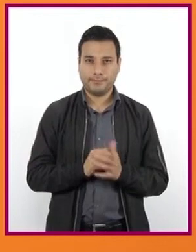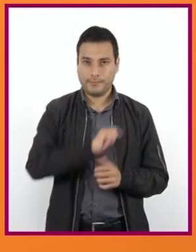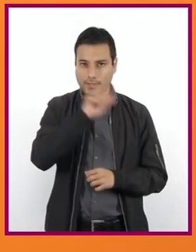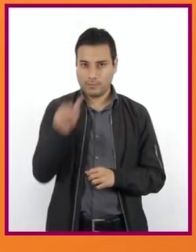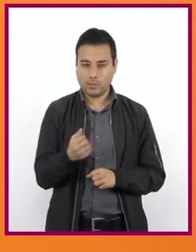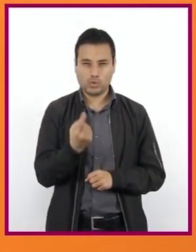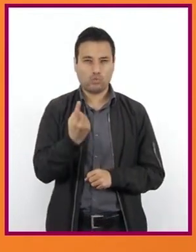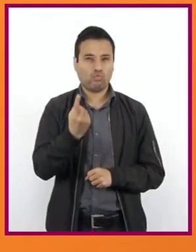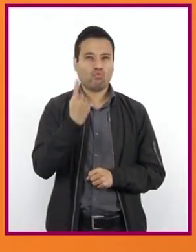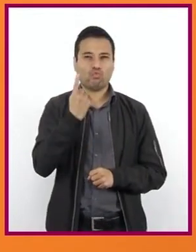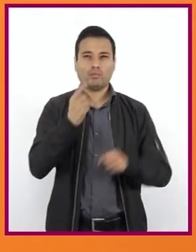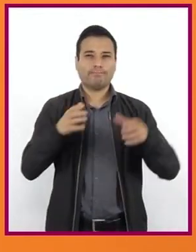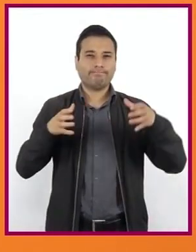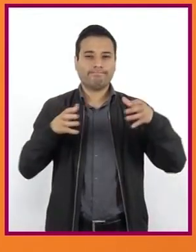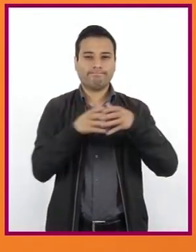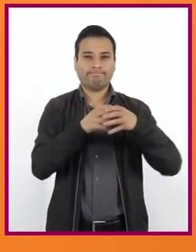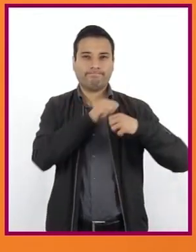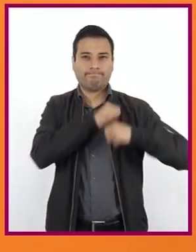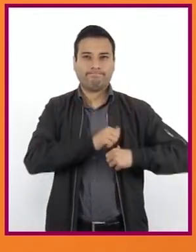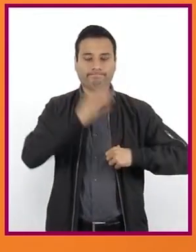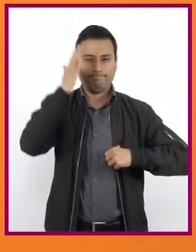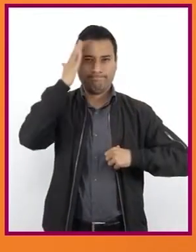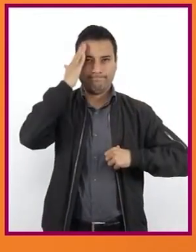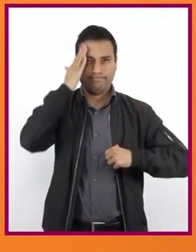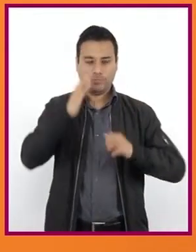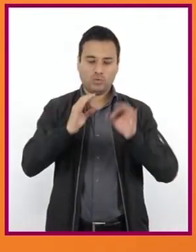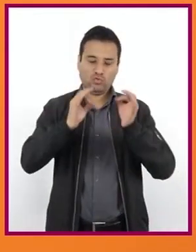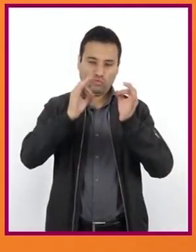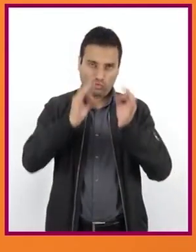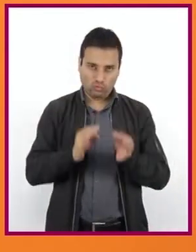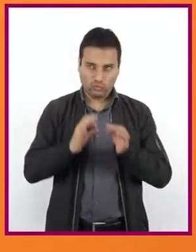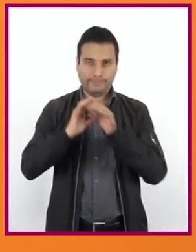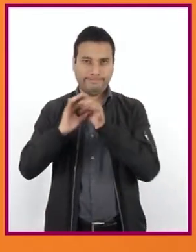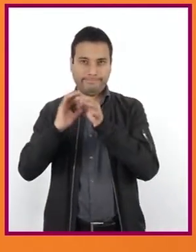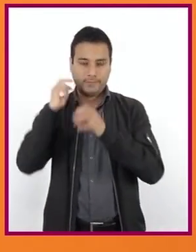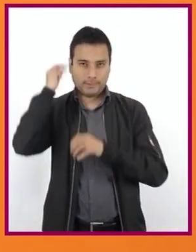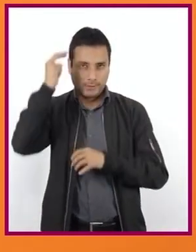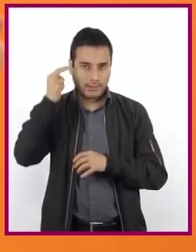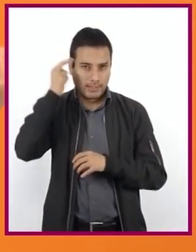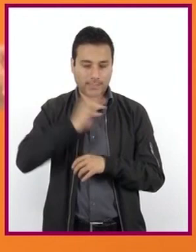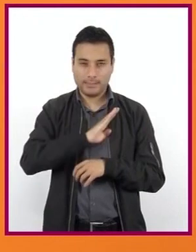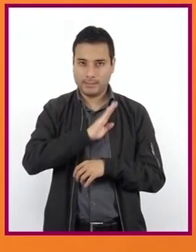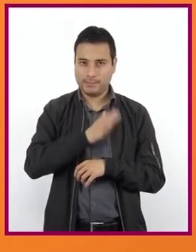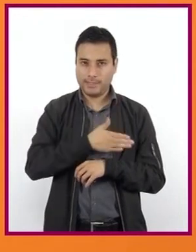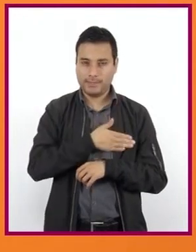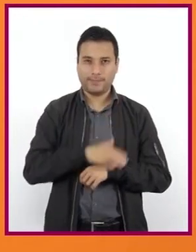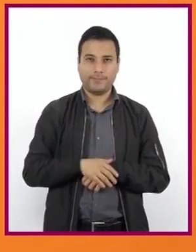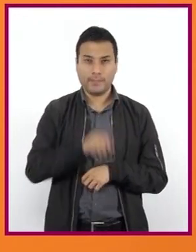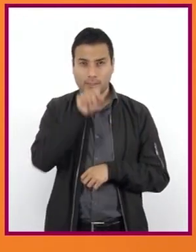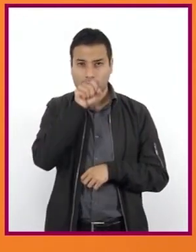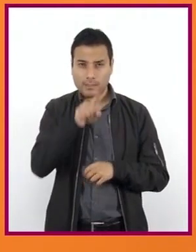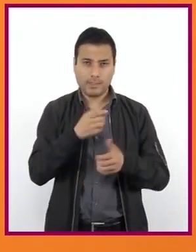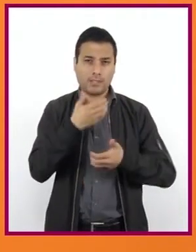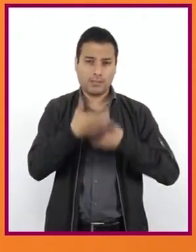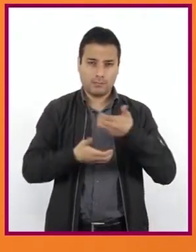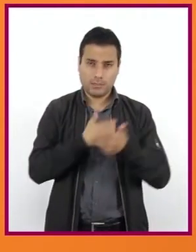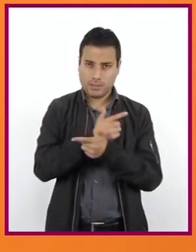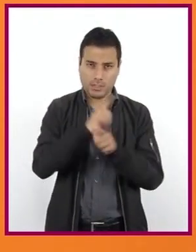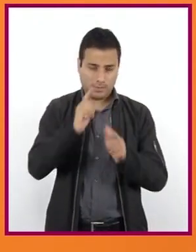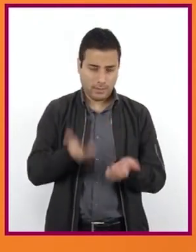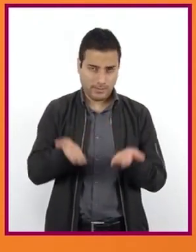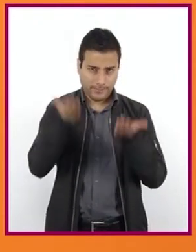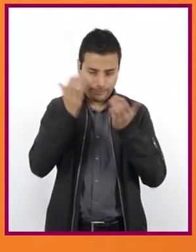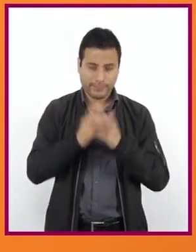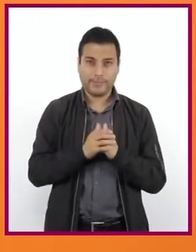las autoridades enviadas por la corona, el impulso al libre comercio, el